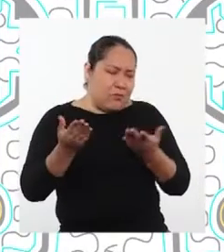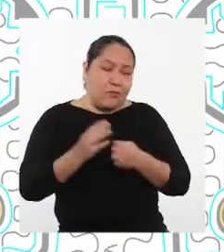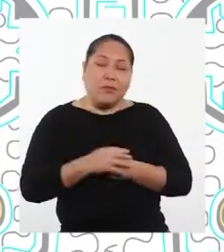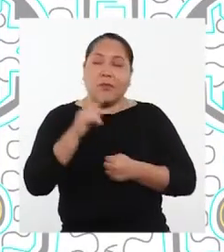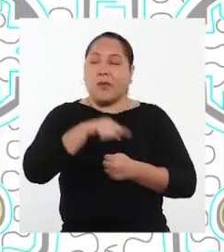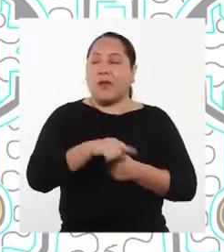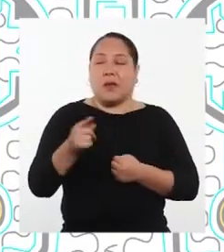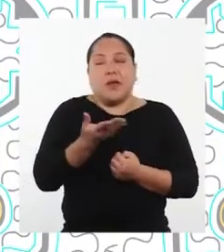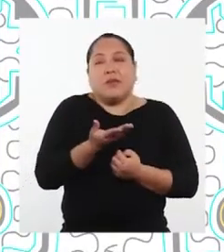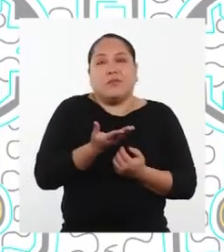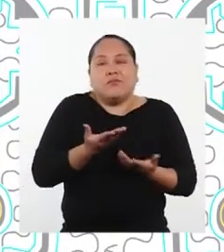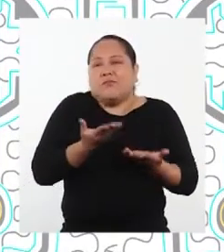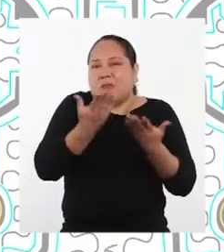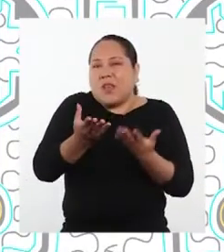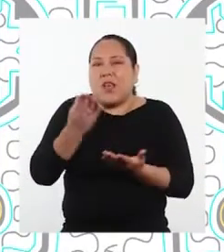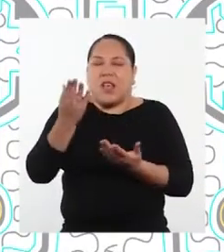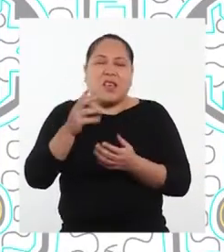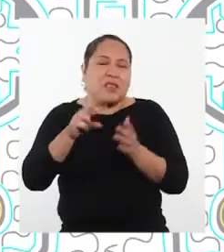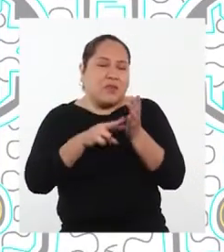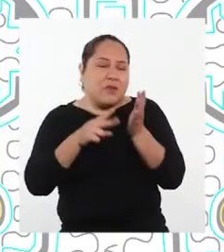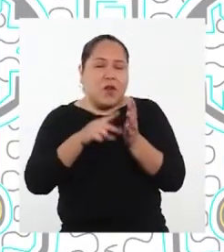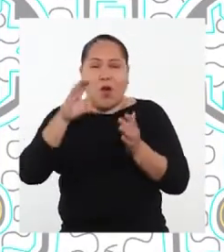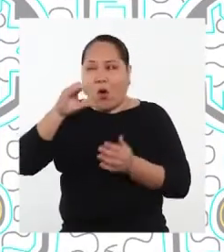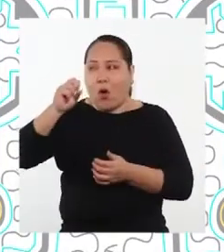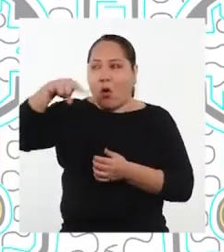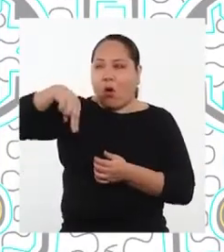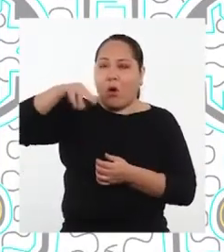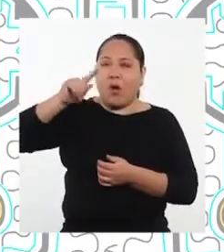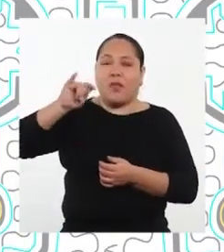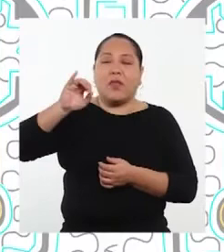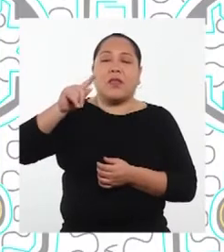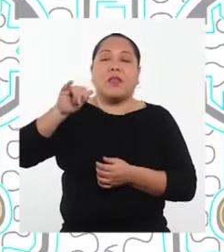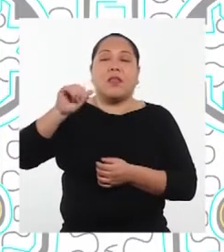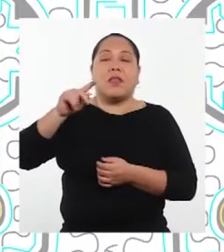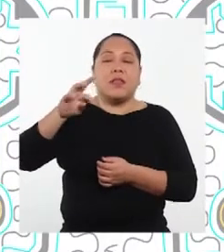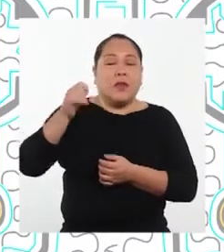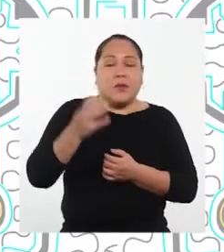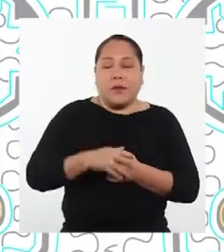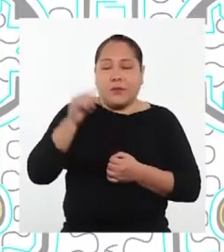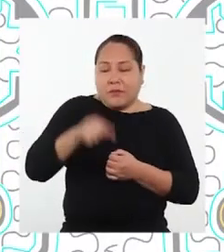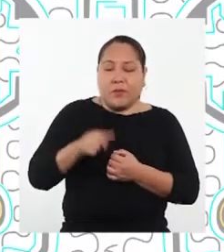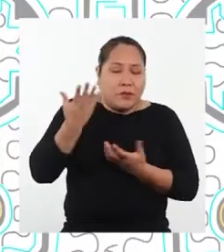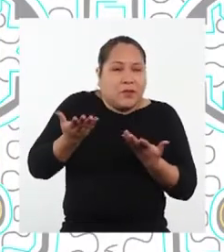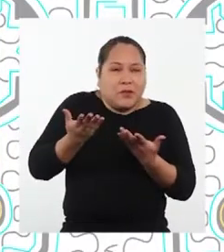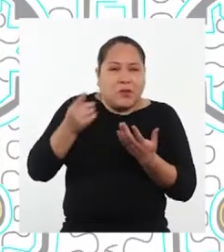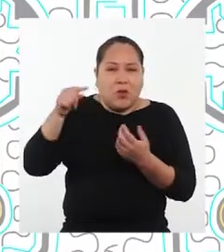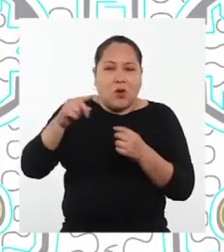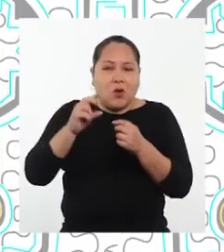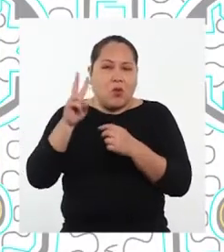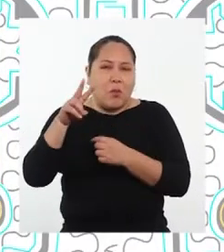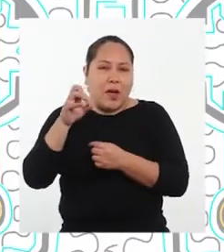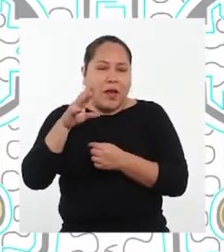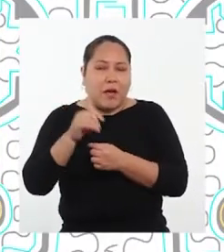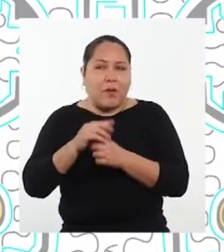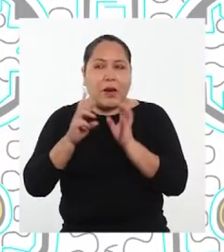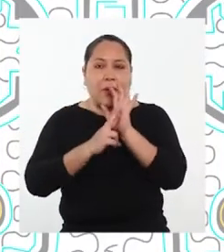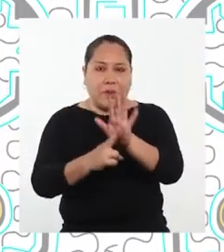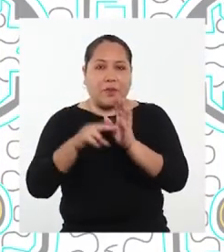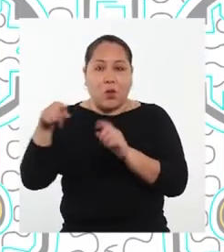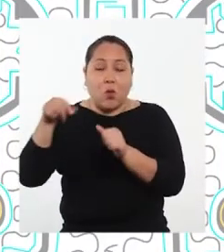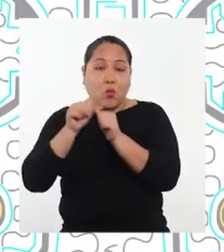diferencian una de otra? ¿Qué define a una variable cuantitativa, por ejemplo? Son cuantitativas cuando la variable